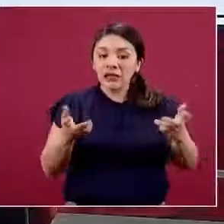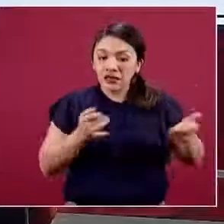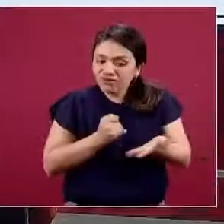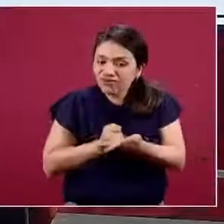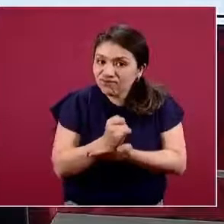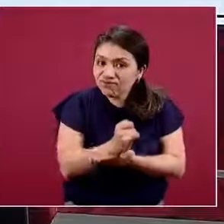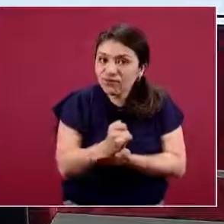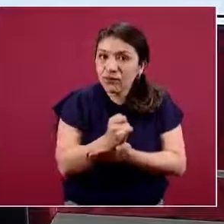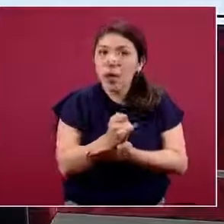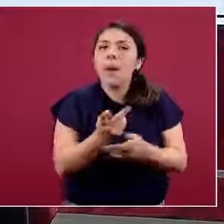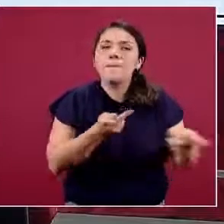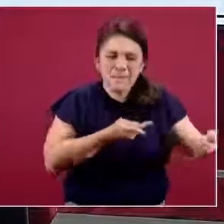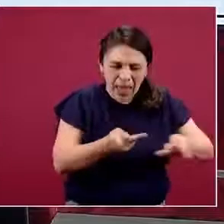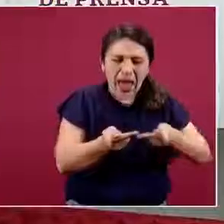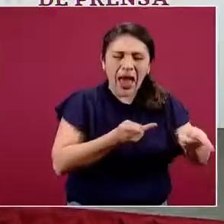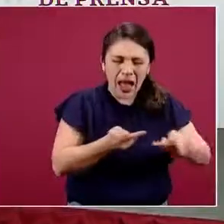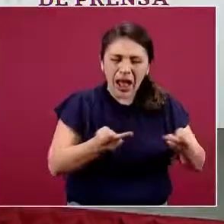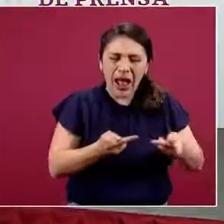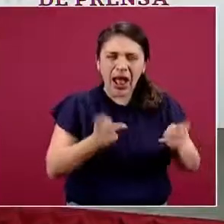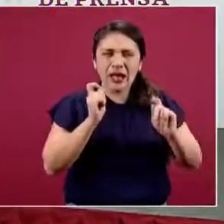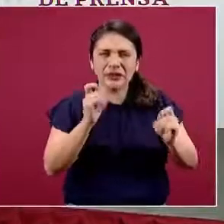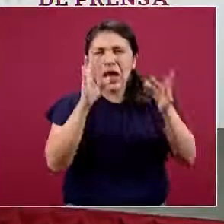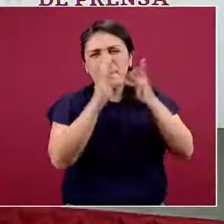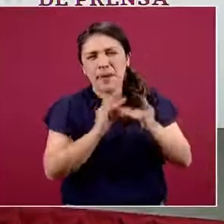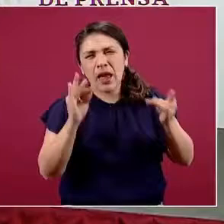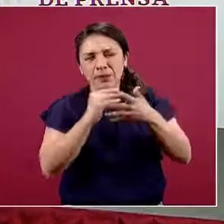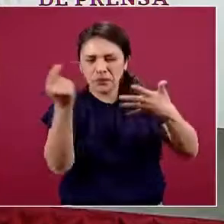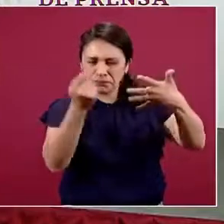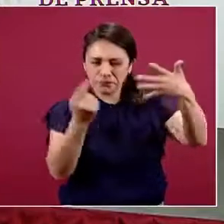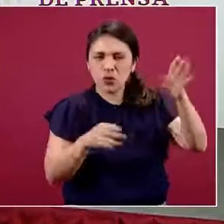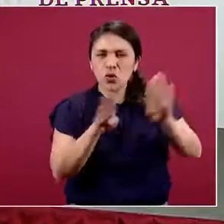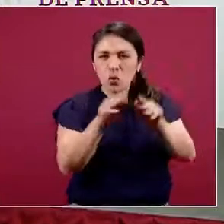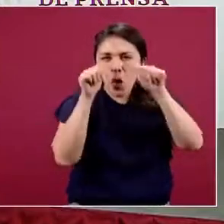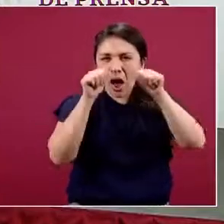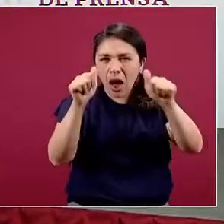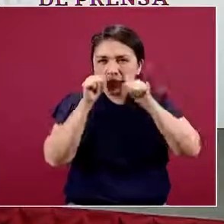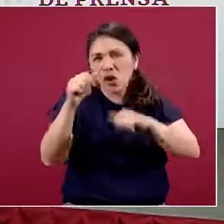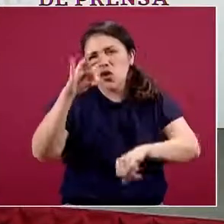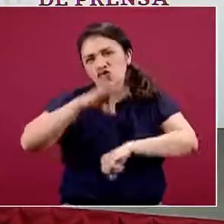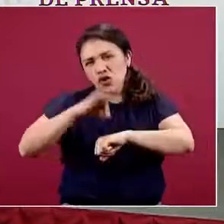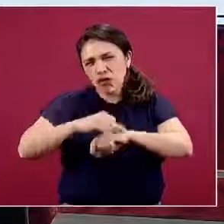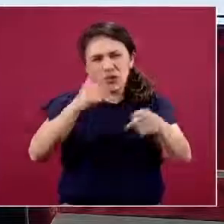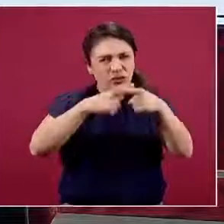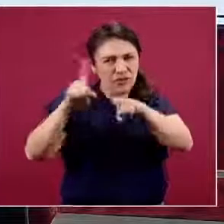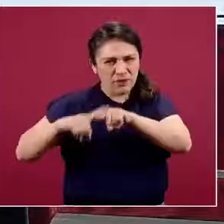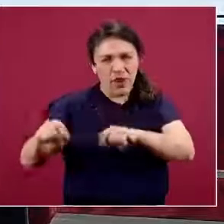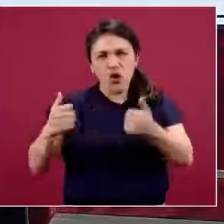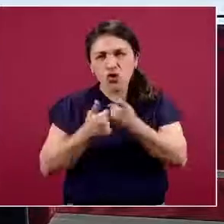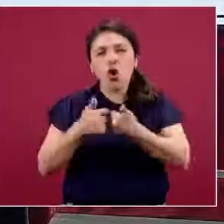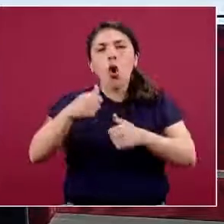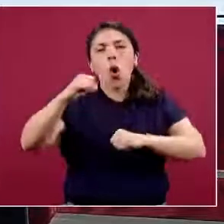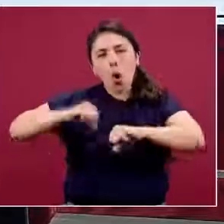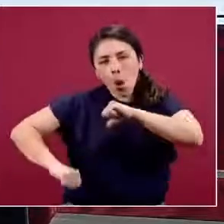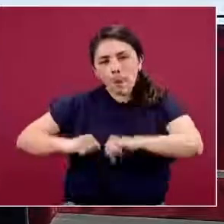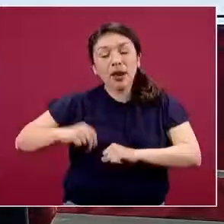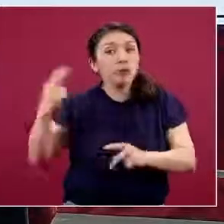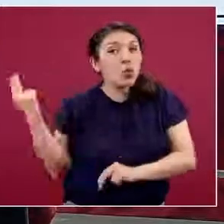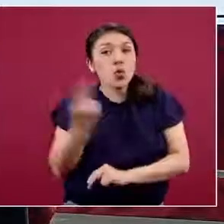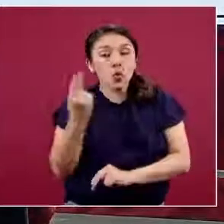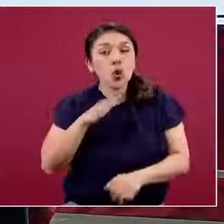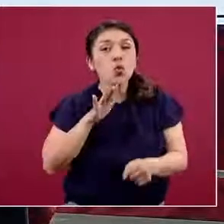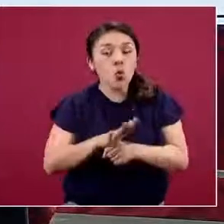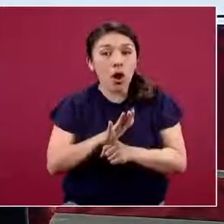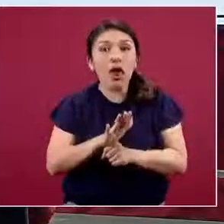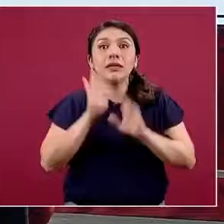todos los planes, es decir, la prestación de acciones de primeros auxilios de atención médica y médico-quirúrgica de urgencia, o es